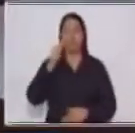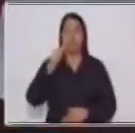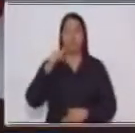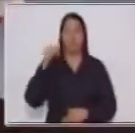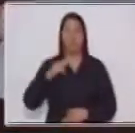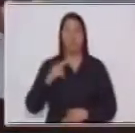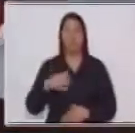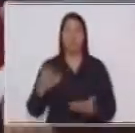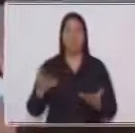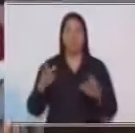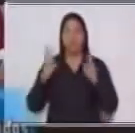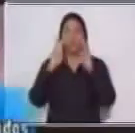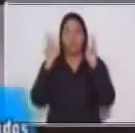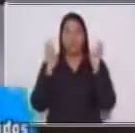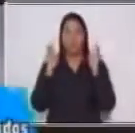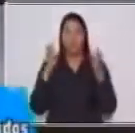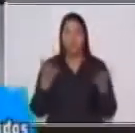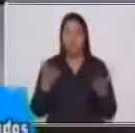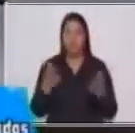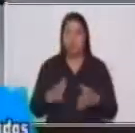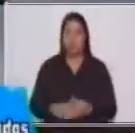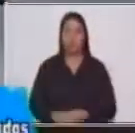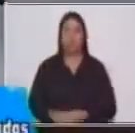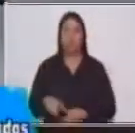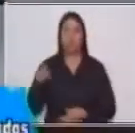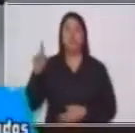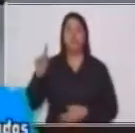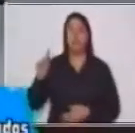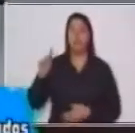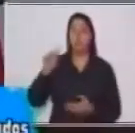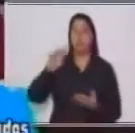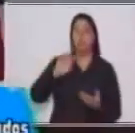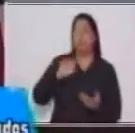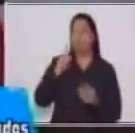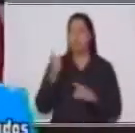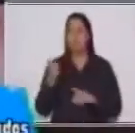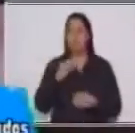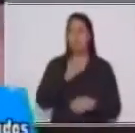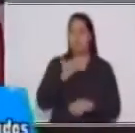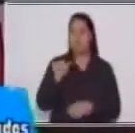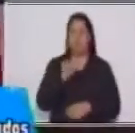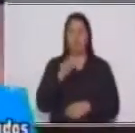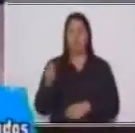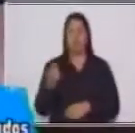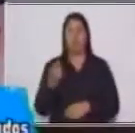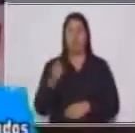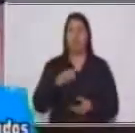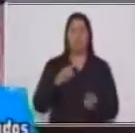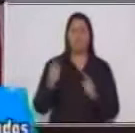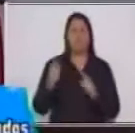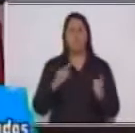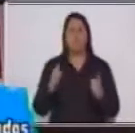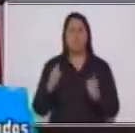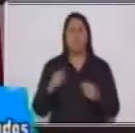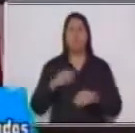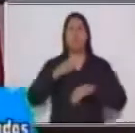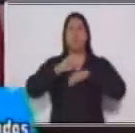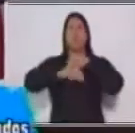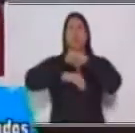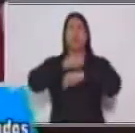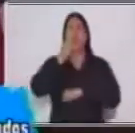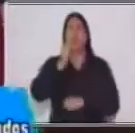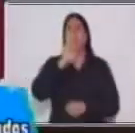oportunidad desarrollaré el tema equivalencia entre Fahrenheit y Celsius del área